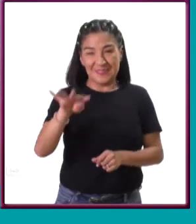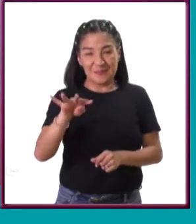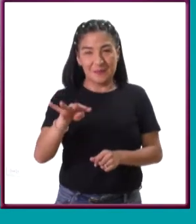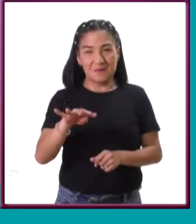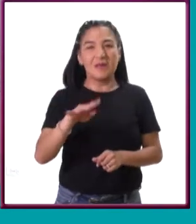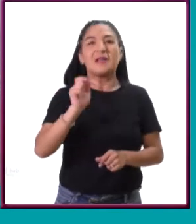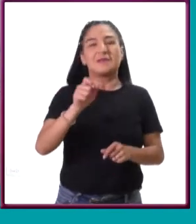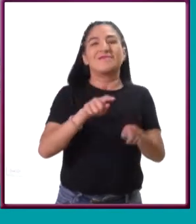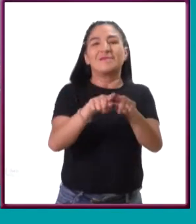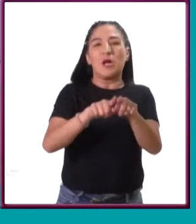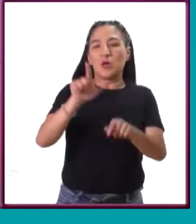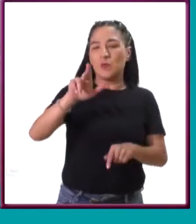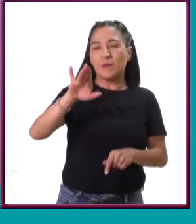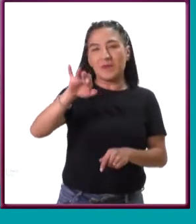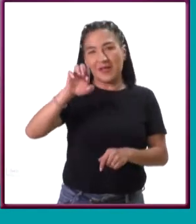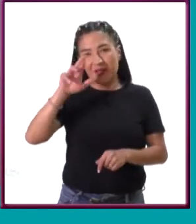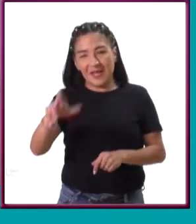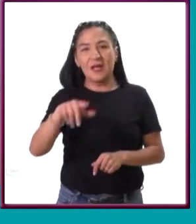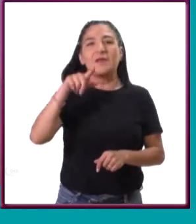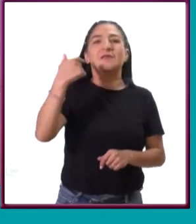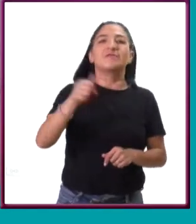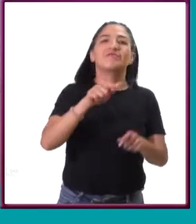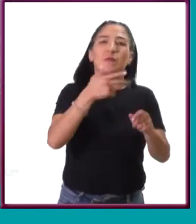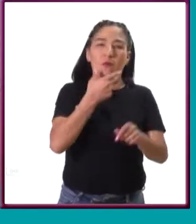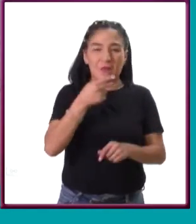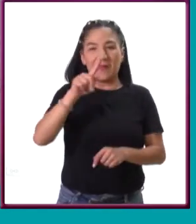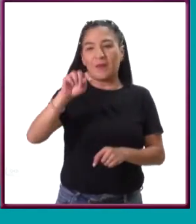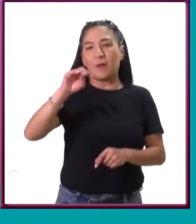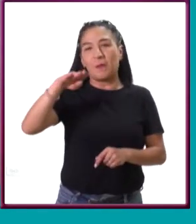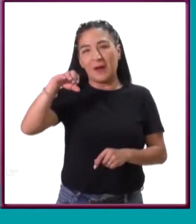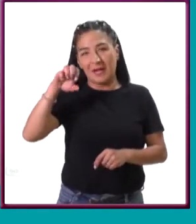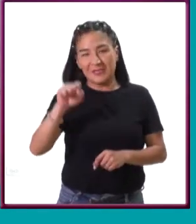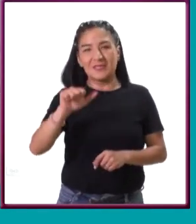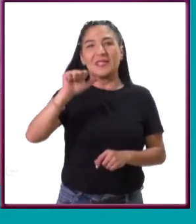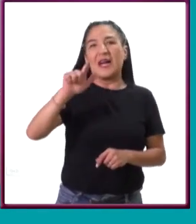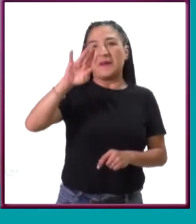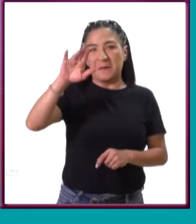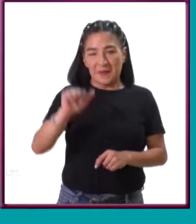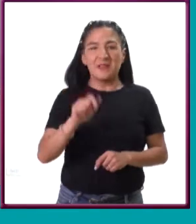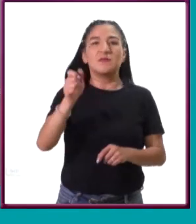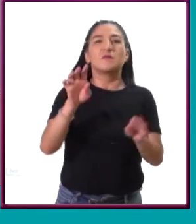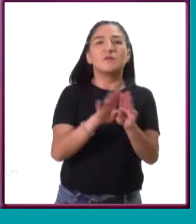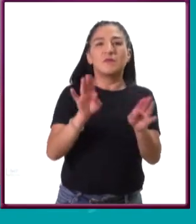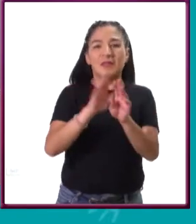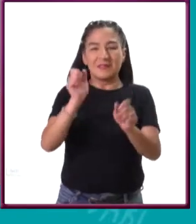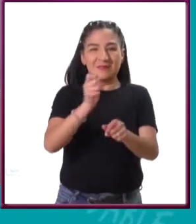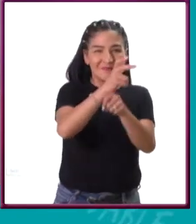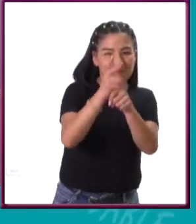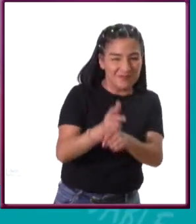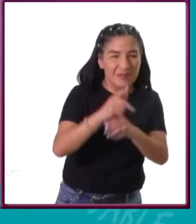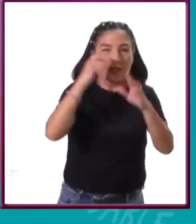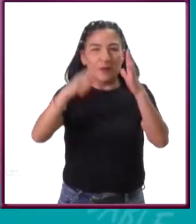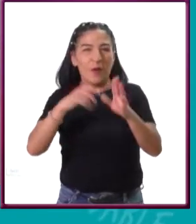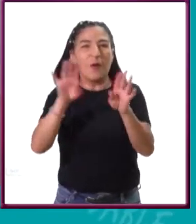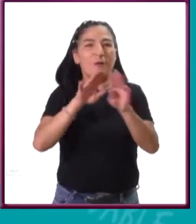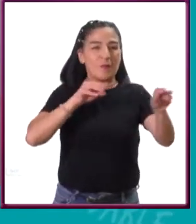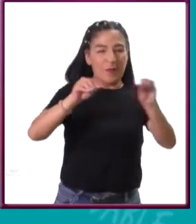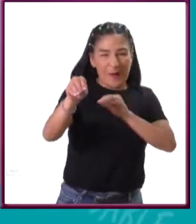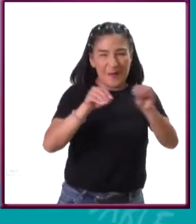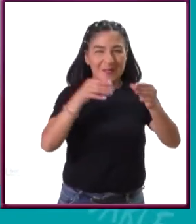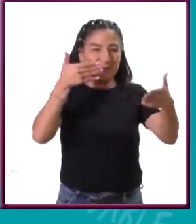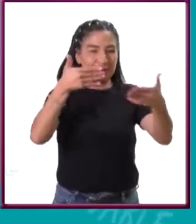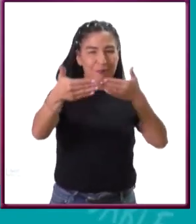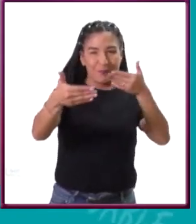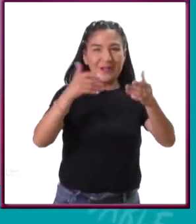Lumière, con el trabajo de Tomás Alva Edison, que se pusieron a hacer como diferentes aparatos para lograr esta sensación de movimiento a través de pasar